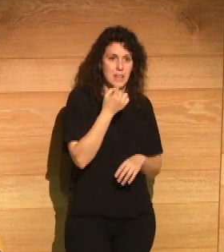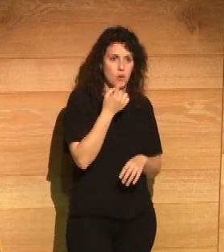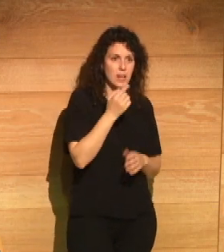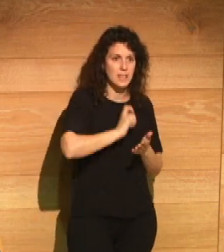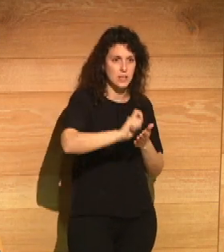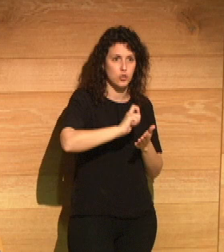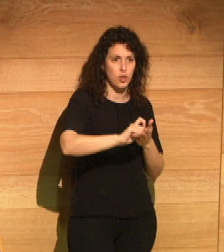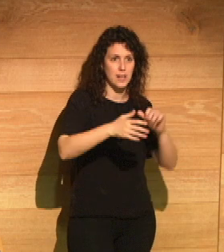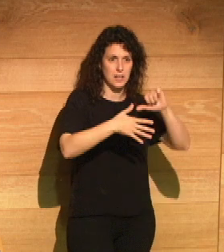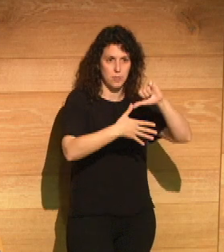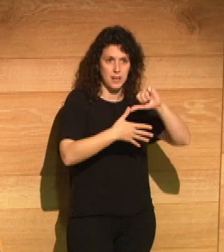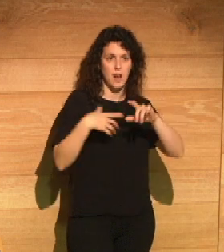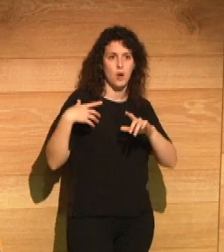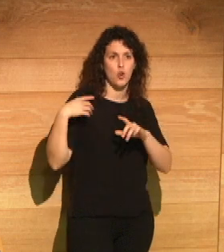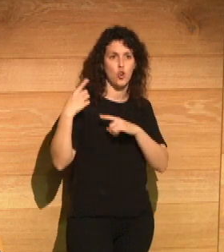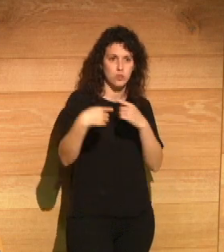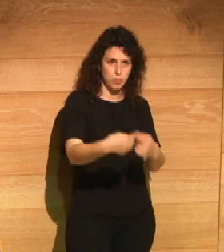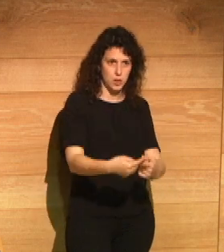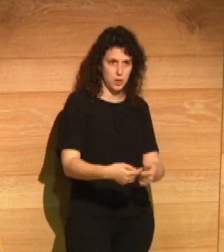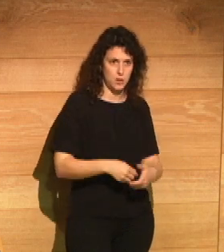latinoamericanas contemporáneas, ¿no?